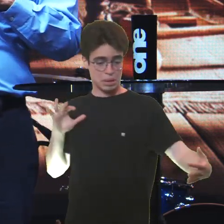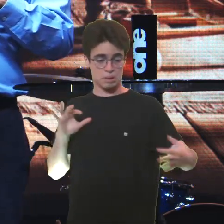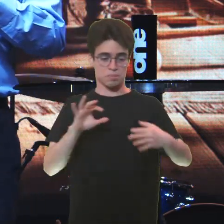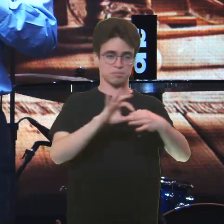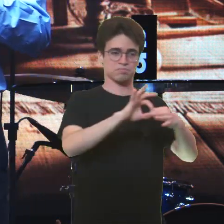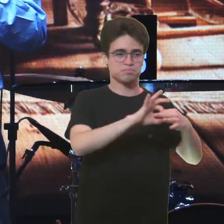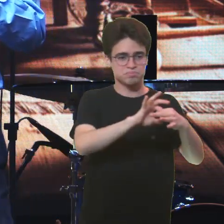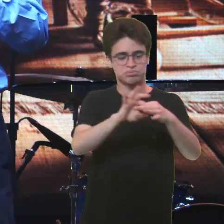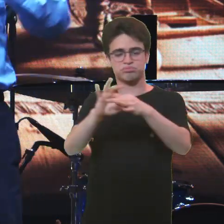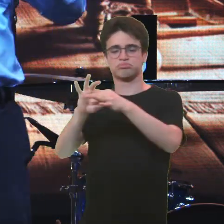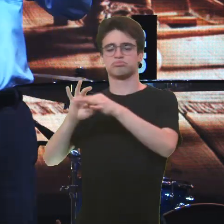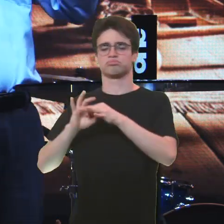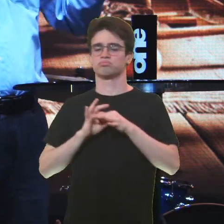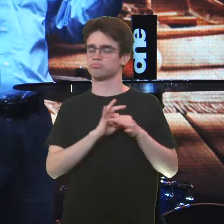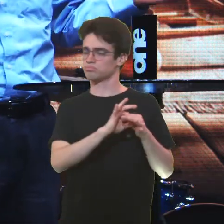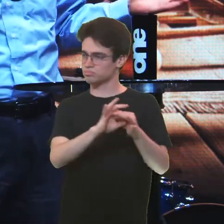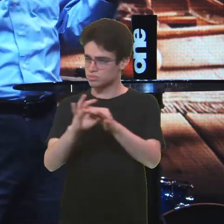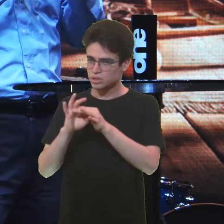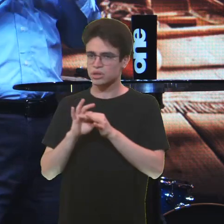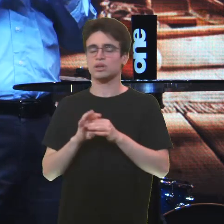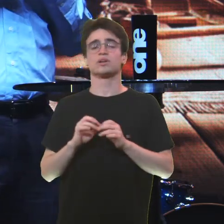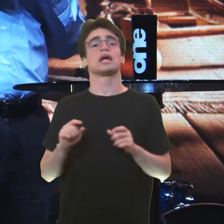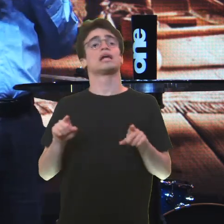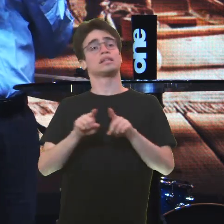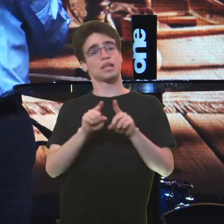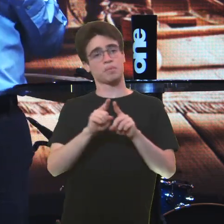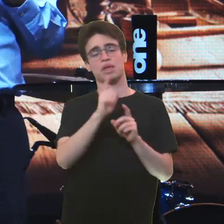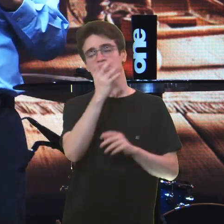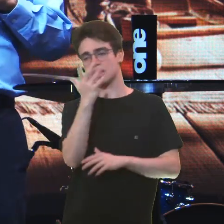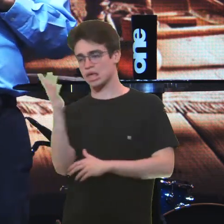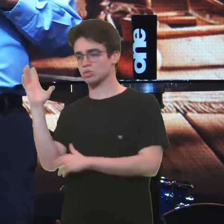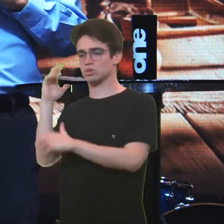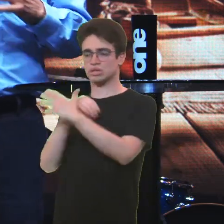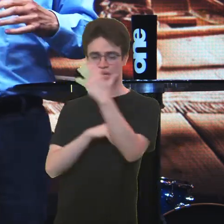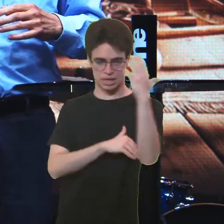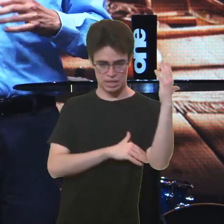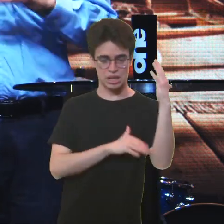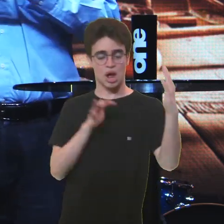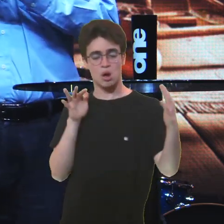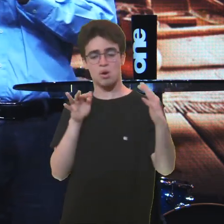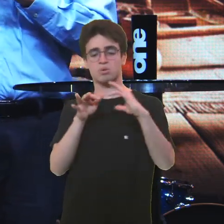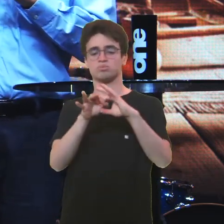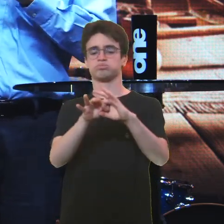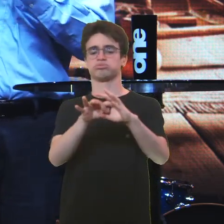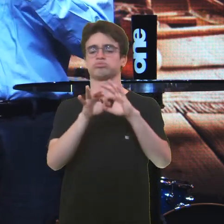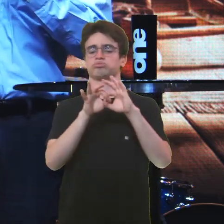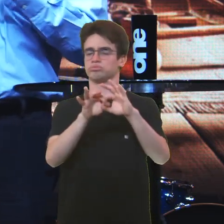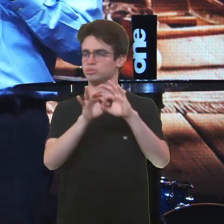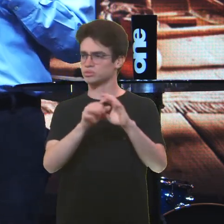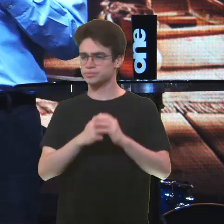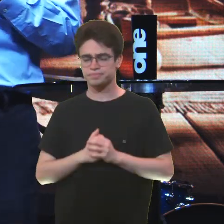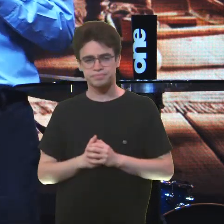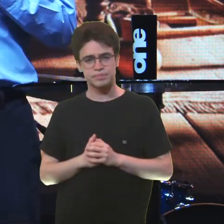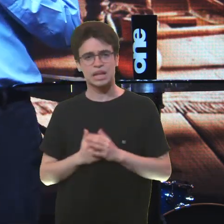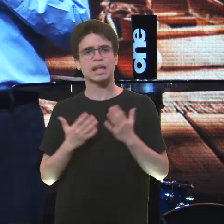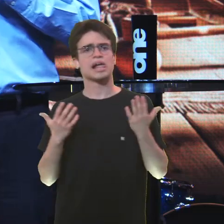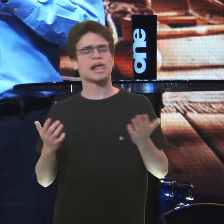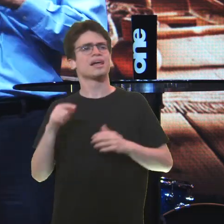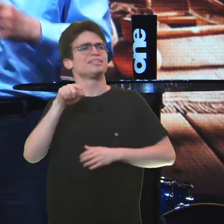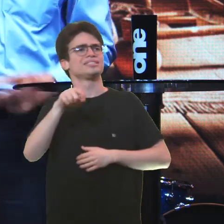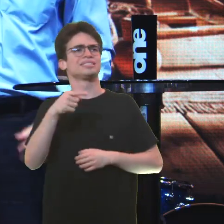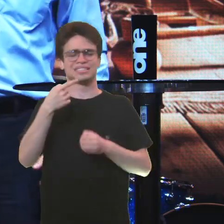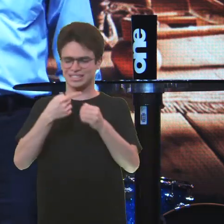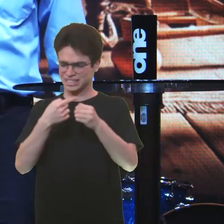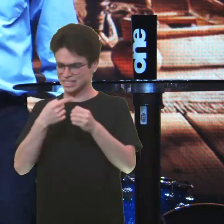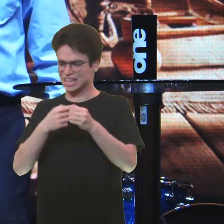seres humanos. reconciliada con la naturaleza. Reconciliados com a natureza. La ciudad no tiene por qué oponerse a la A